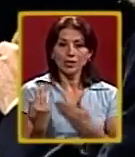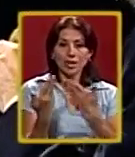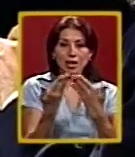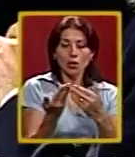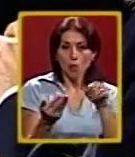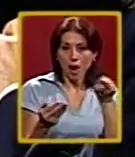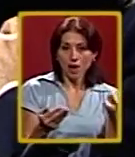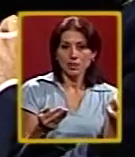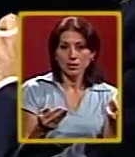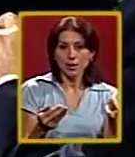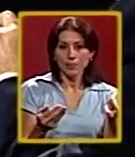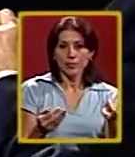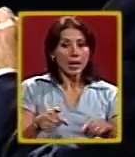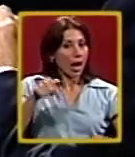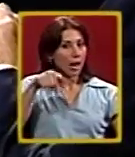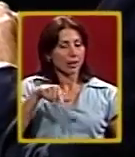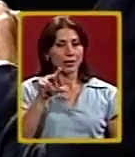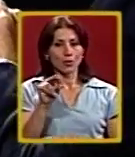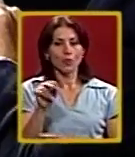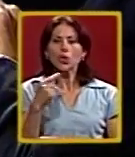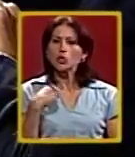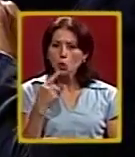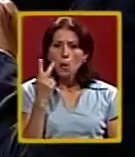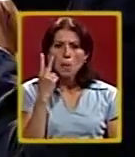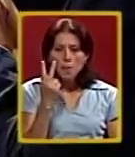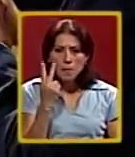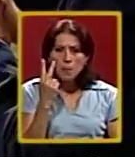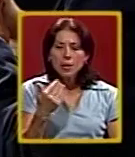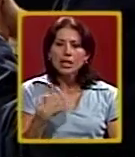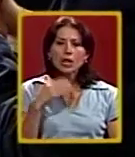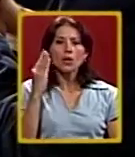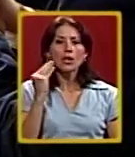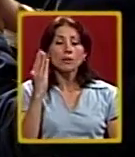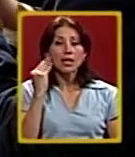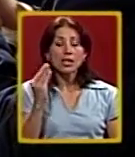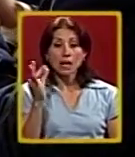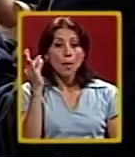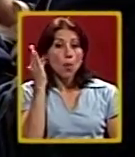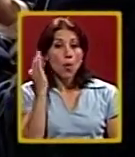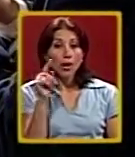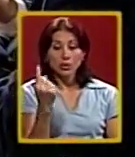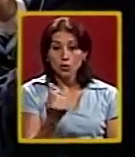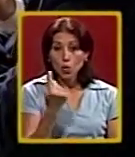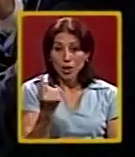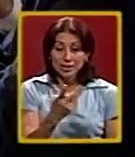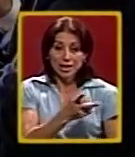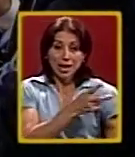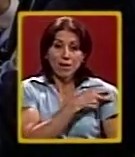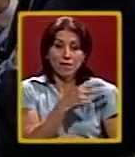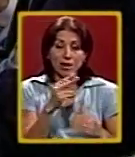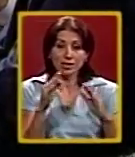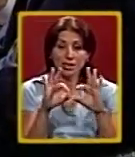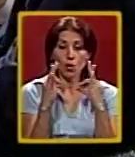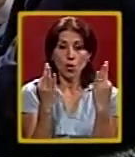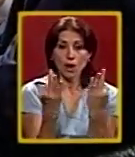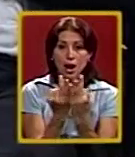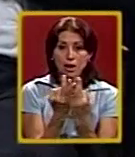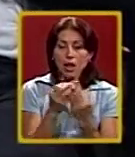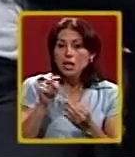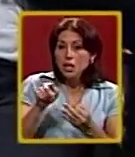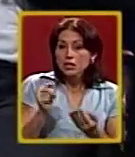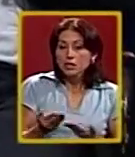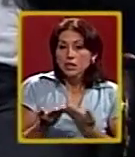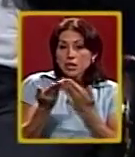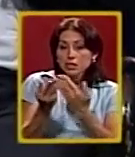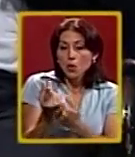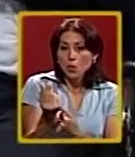no. He tenido la experiencia de ver mujeres que se les da, mujeres solas, jefas de hogar, que son beneficiarias del